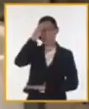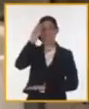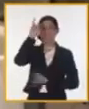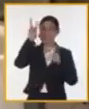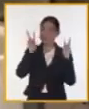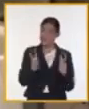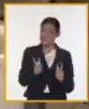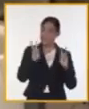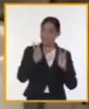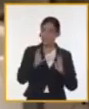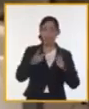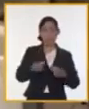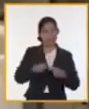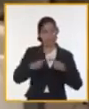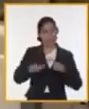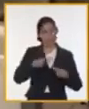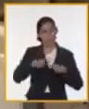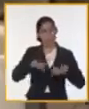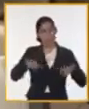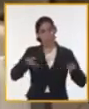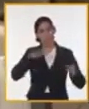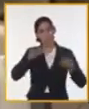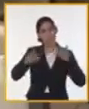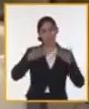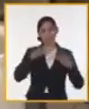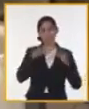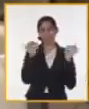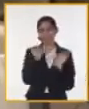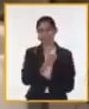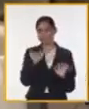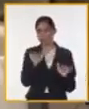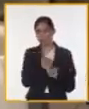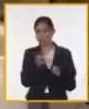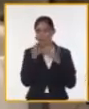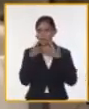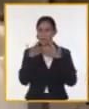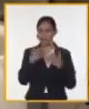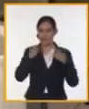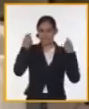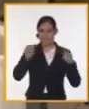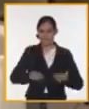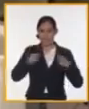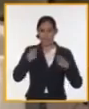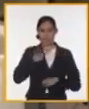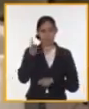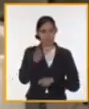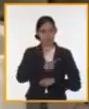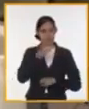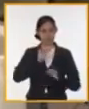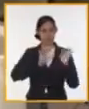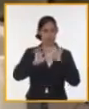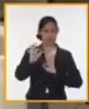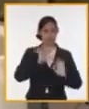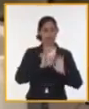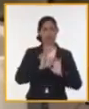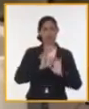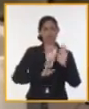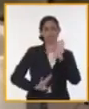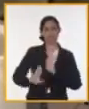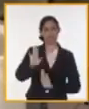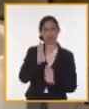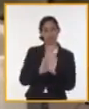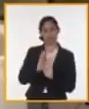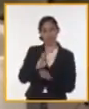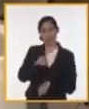abordamos en un pleno del Comité Nacional, y en el cual bueno, es el deber más sagrado que tenemos, y tenemos que inculcárselo así desde los